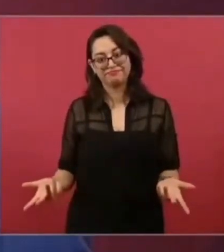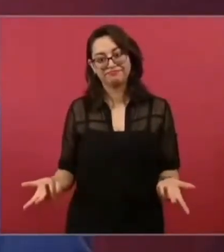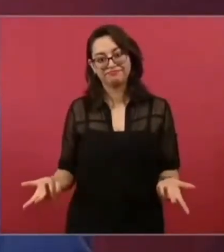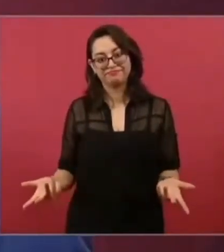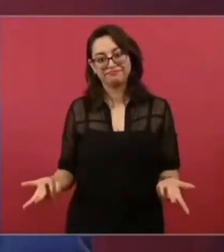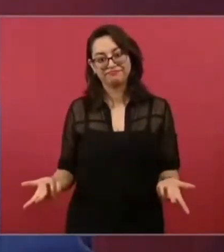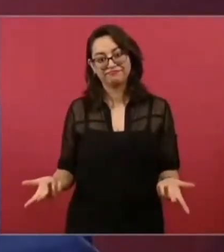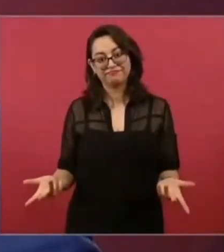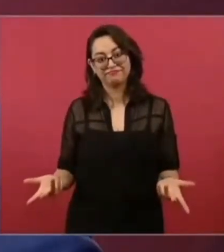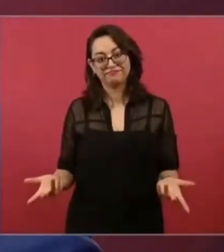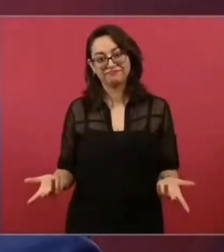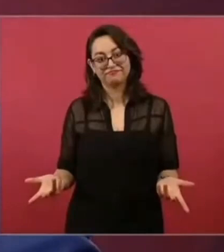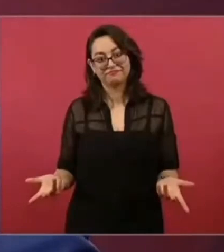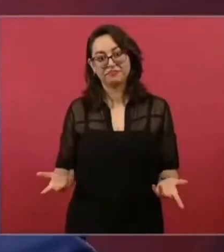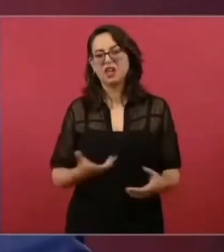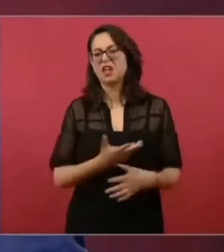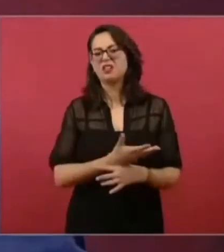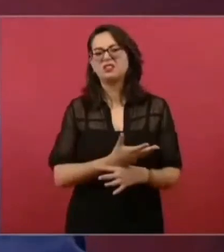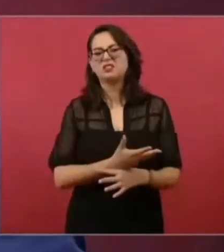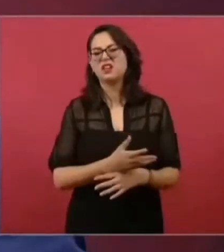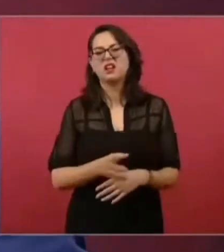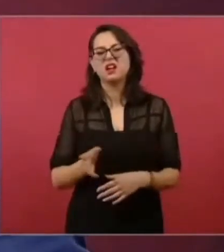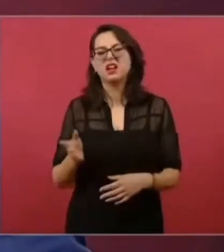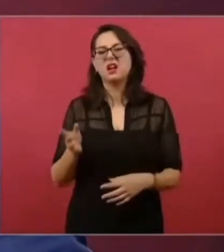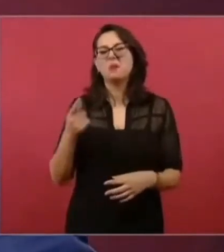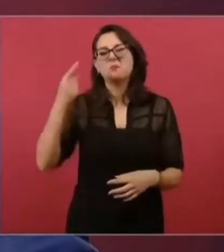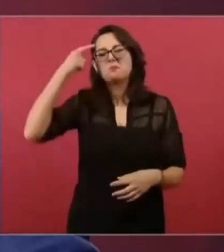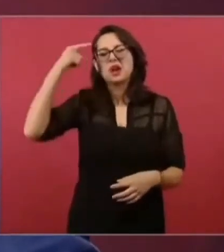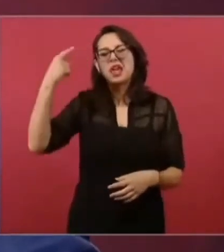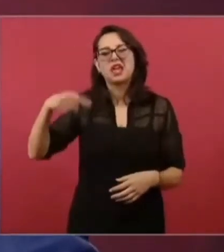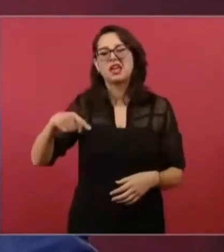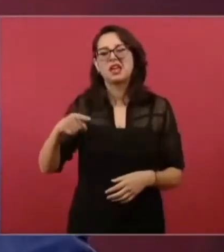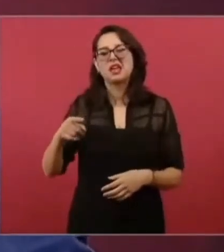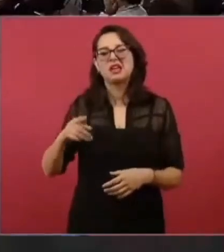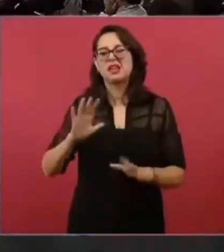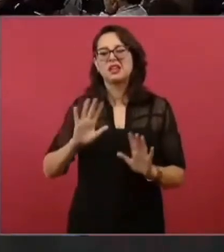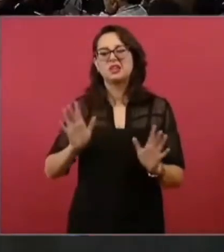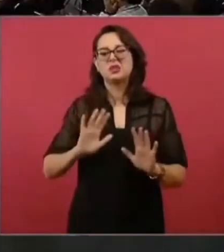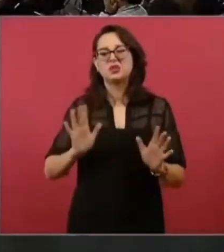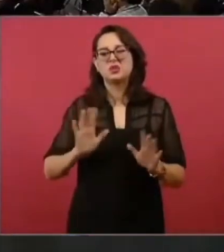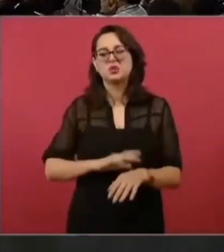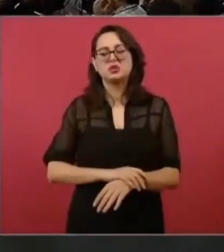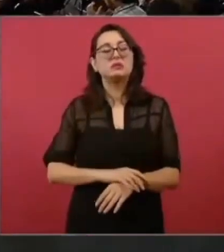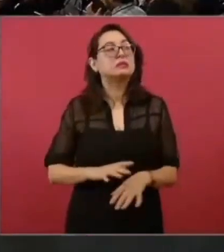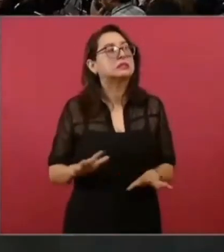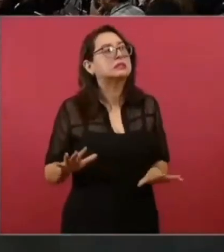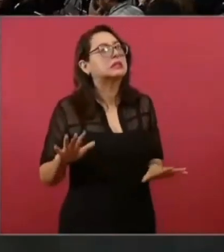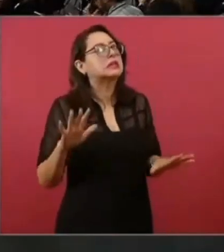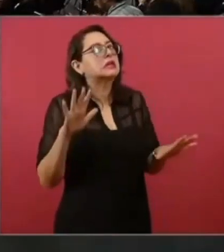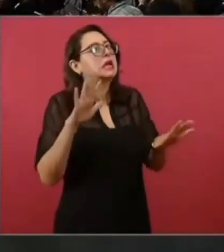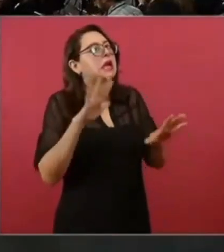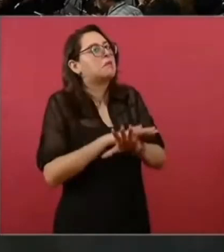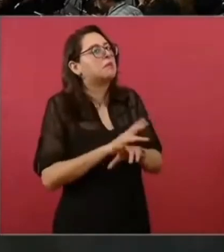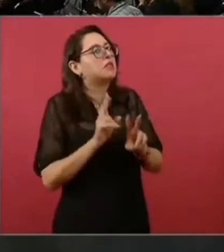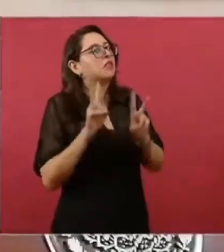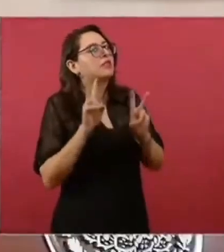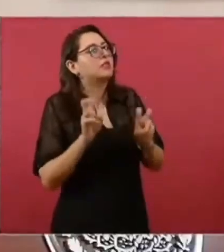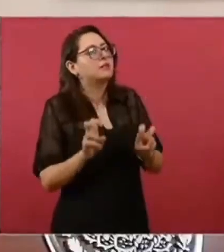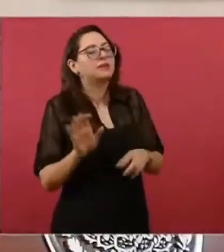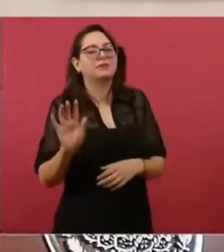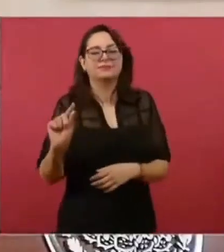Porque eso es lo que dicen. No es nota. Cambio de... Antes, cuando menos